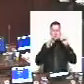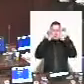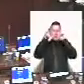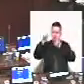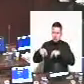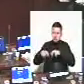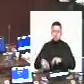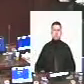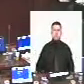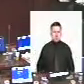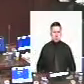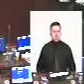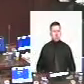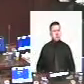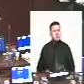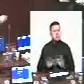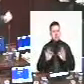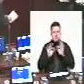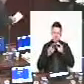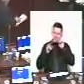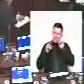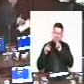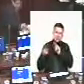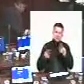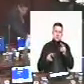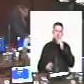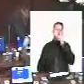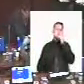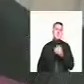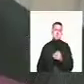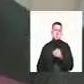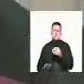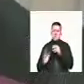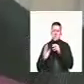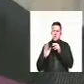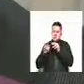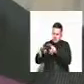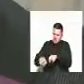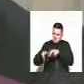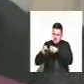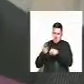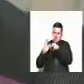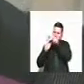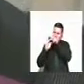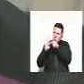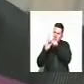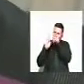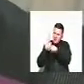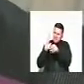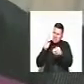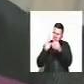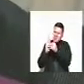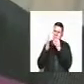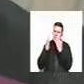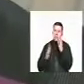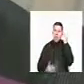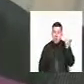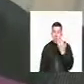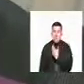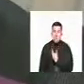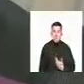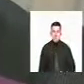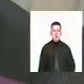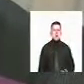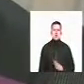tema agrario, fundamental con miras a una verdadera reforma agraria para el país y que en este momento el presidente